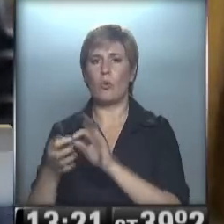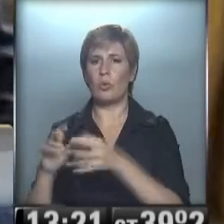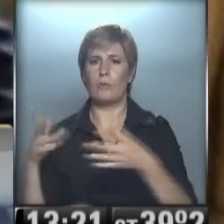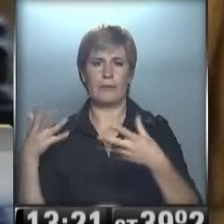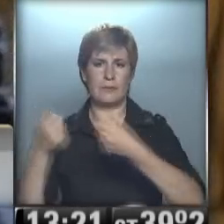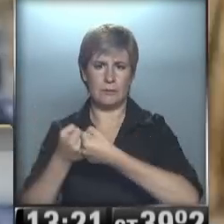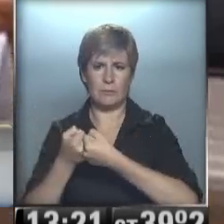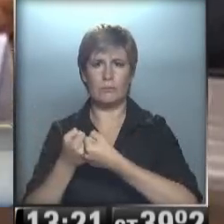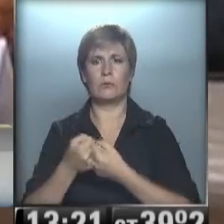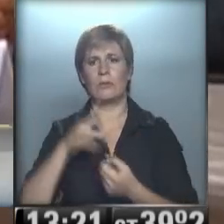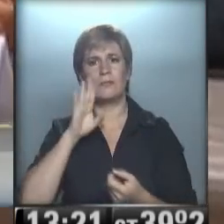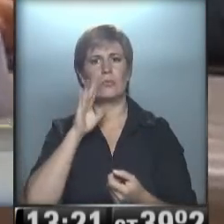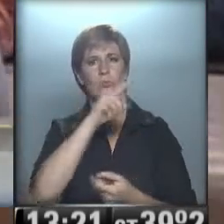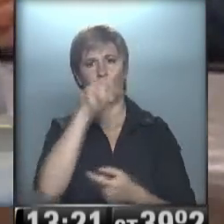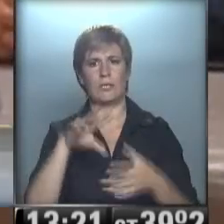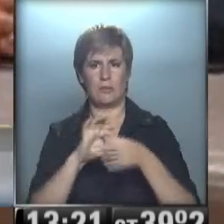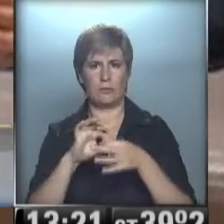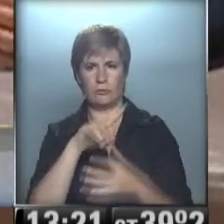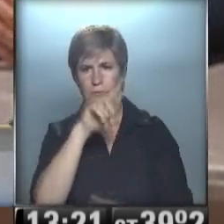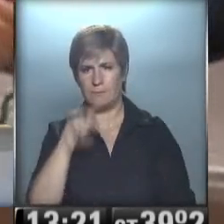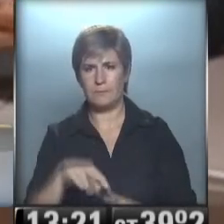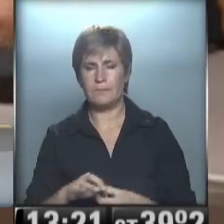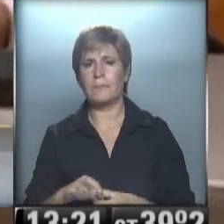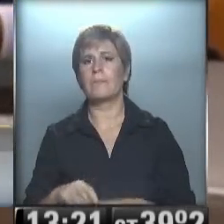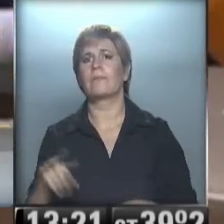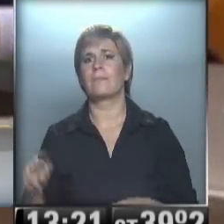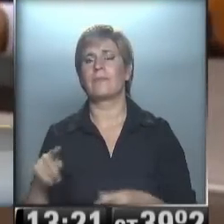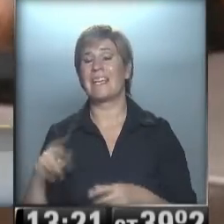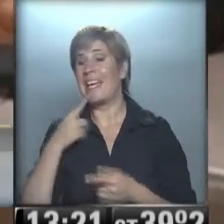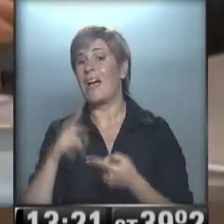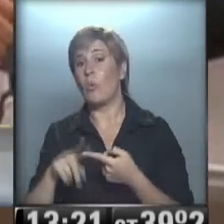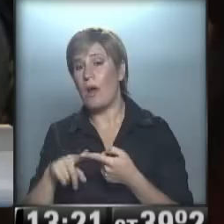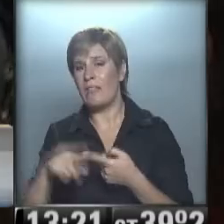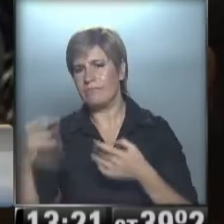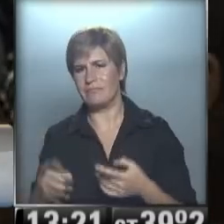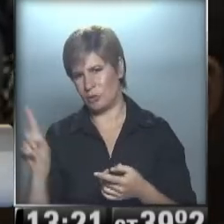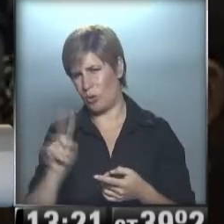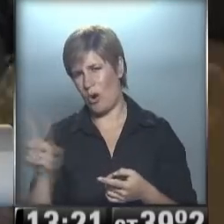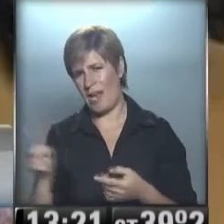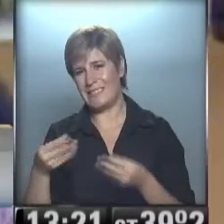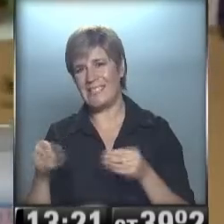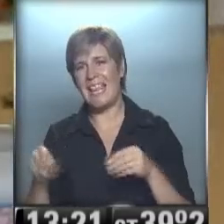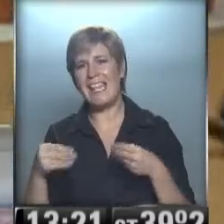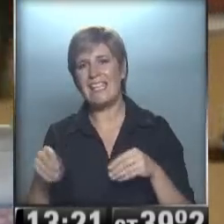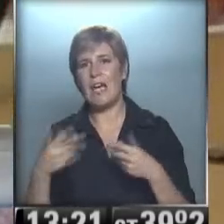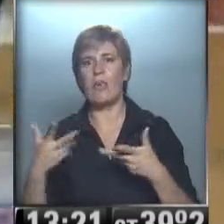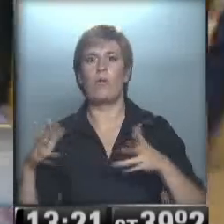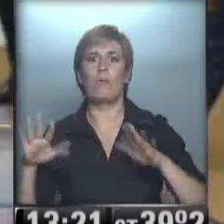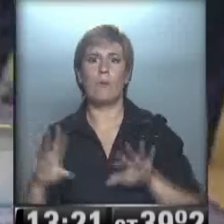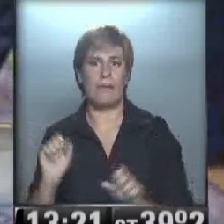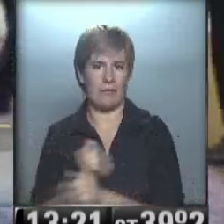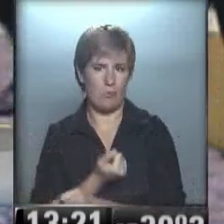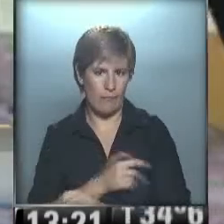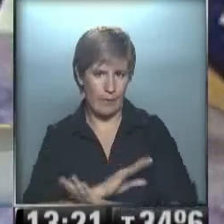negociación con Estados Unidos. El acuerdo es frágil, la partida extremadamente compleja y